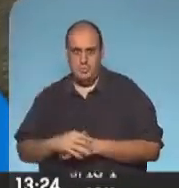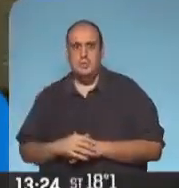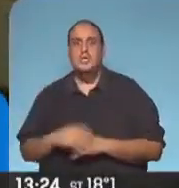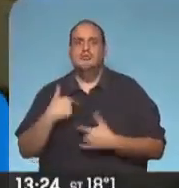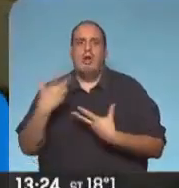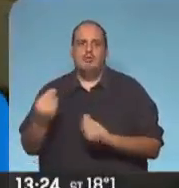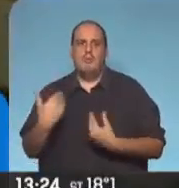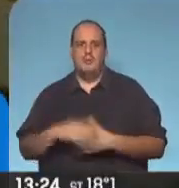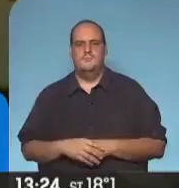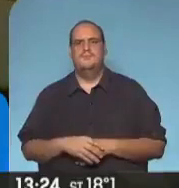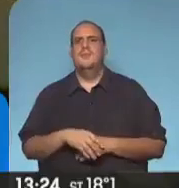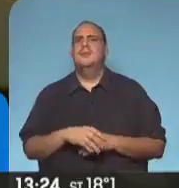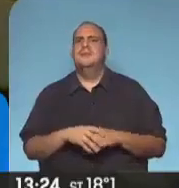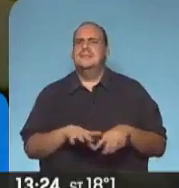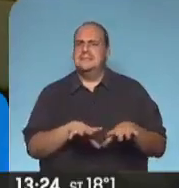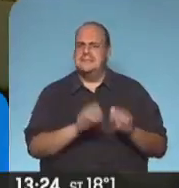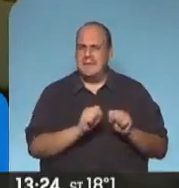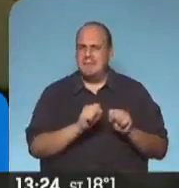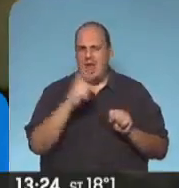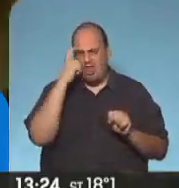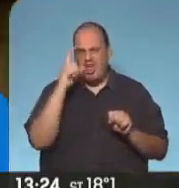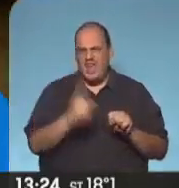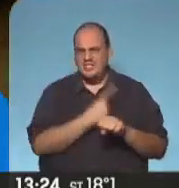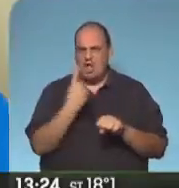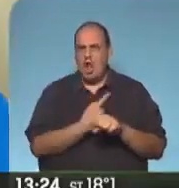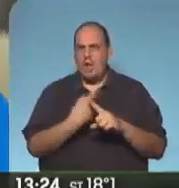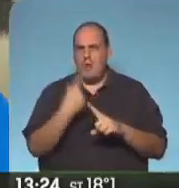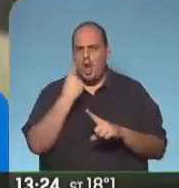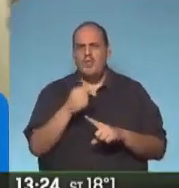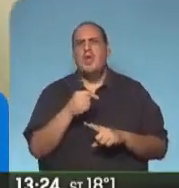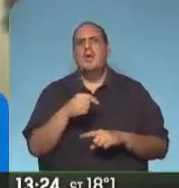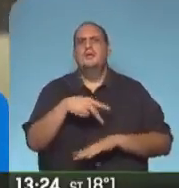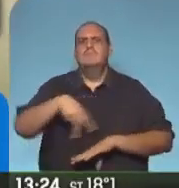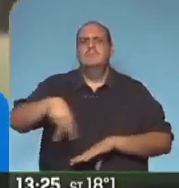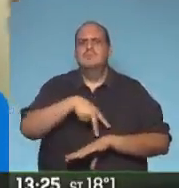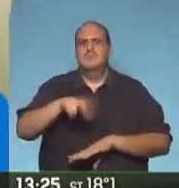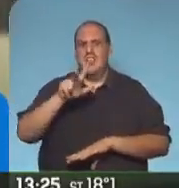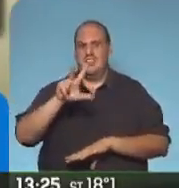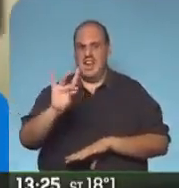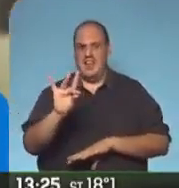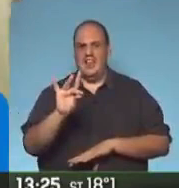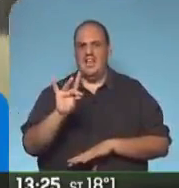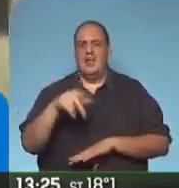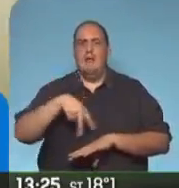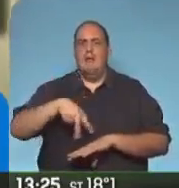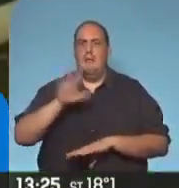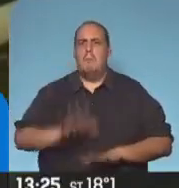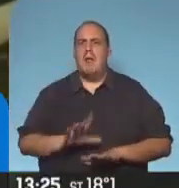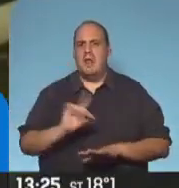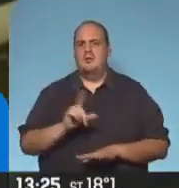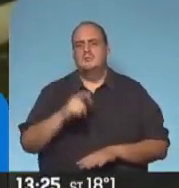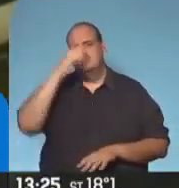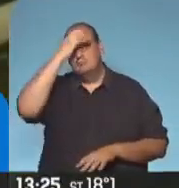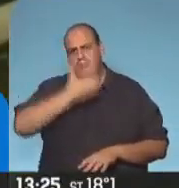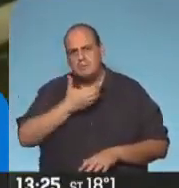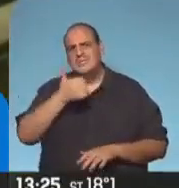Puedo aportar. Desde temprano y durante unas 10 horas al día, la impresora 3D de Joaquín no descansa. Ya entregó más de